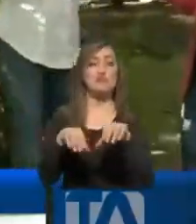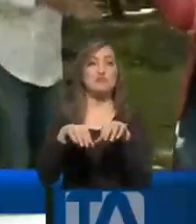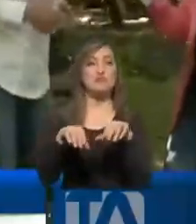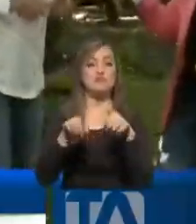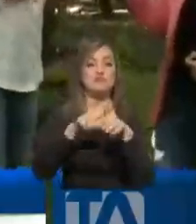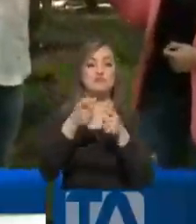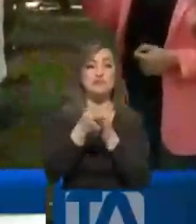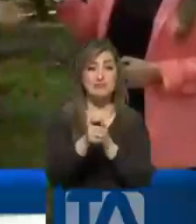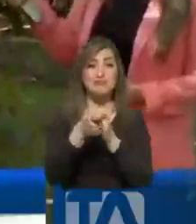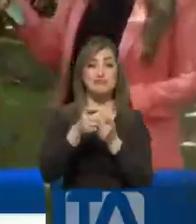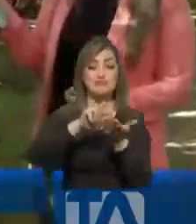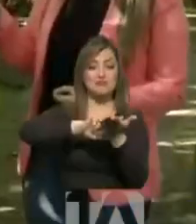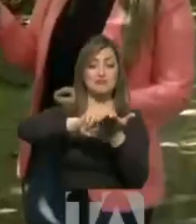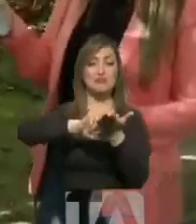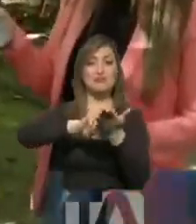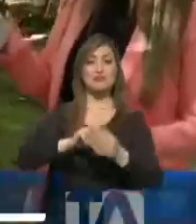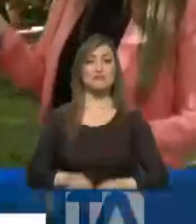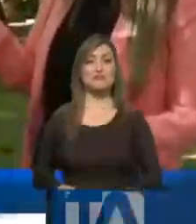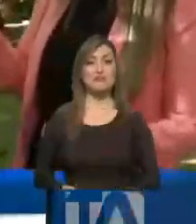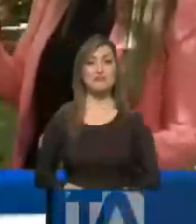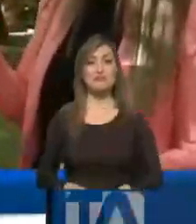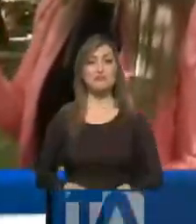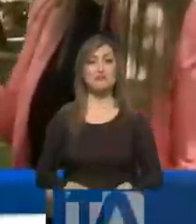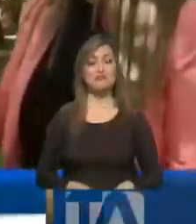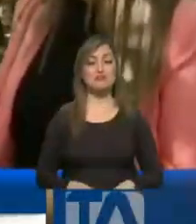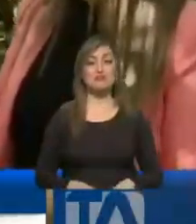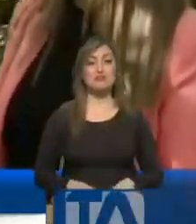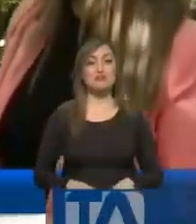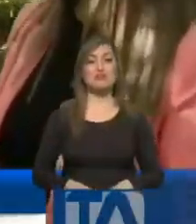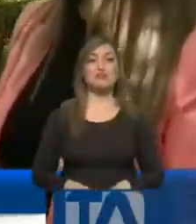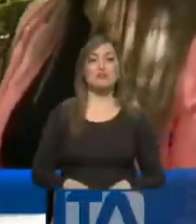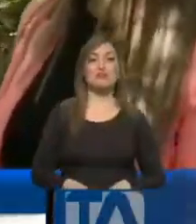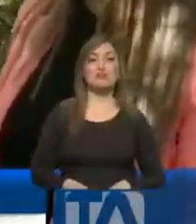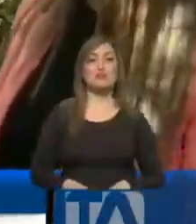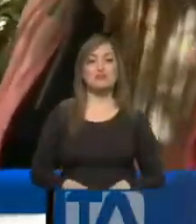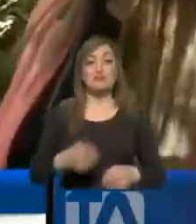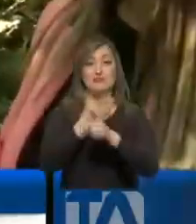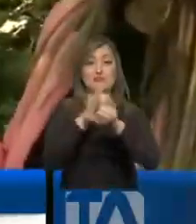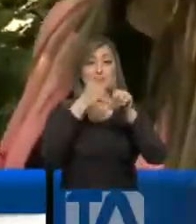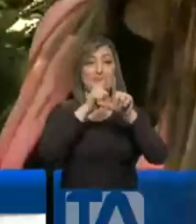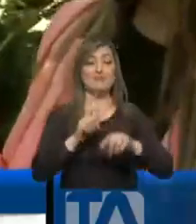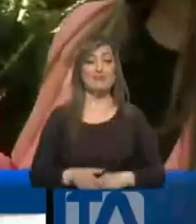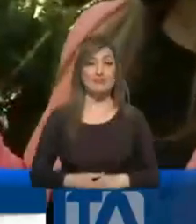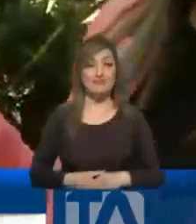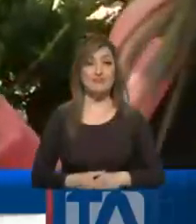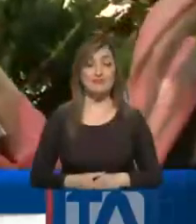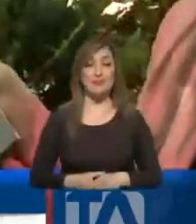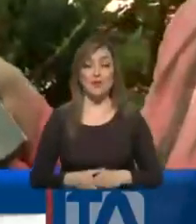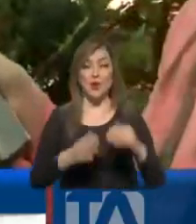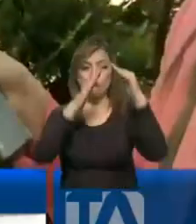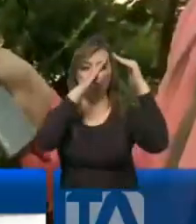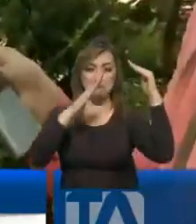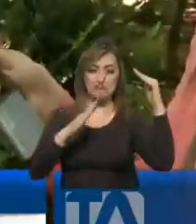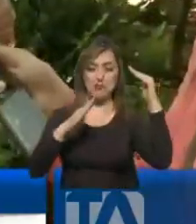como talleres, reuniones, ¿no? Pues contamos con espacios al aire libre, cubiertos, semicubiertos, es